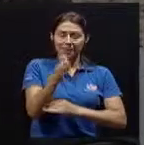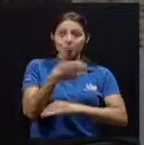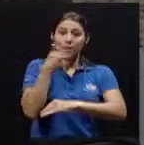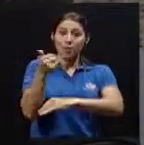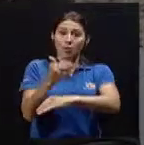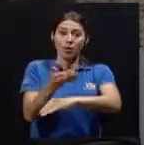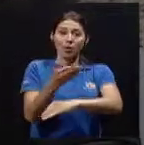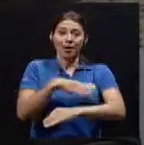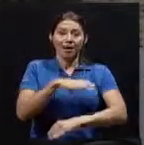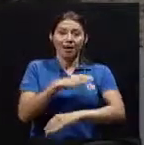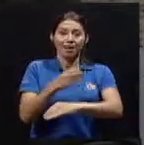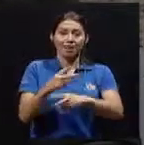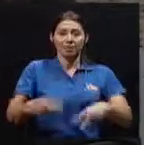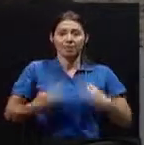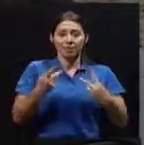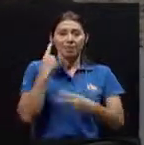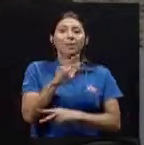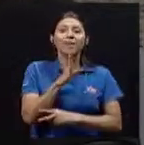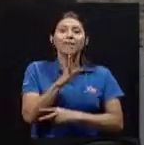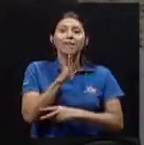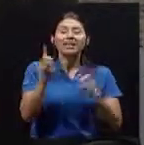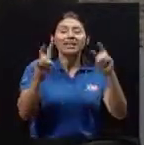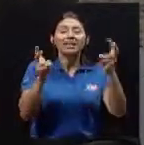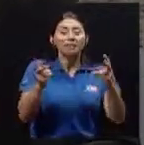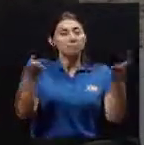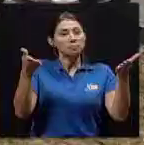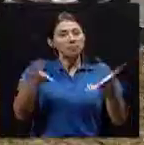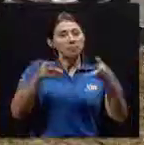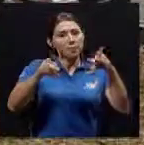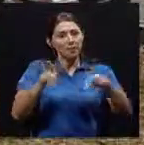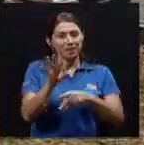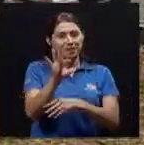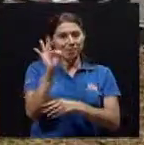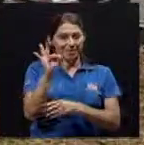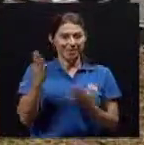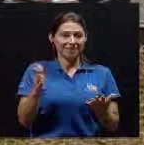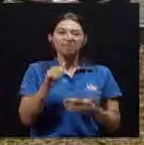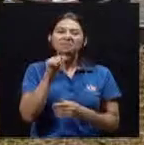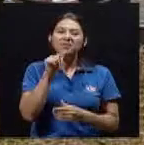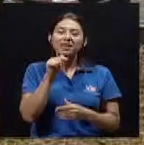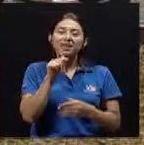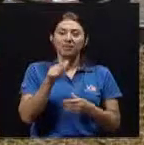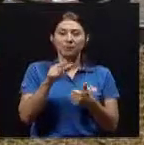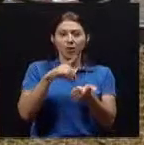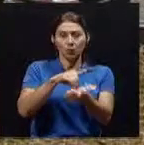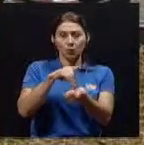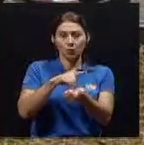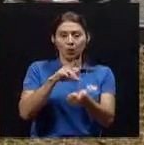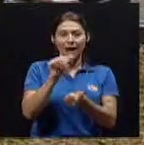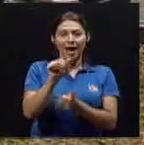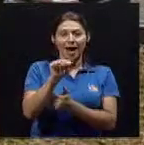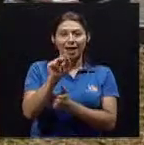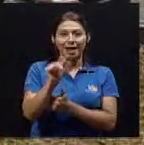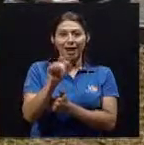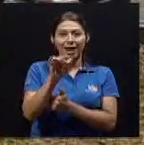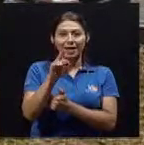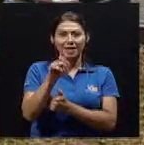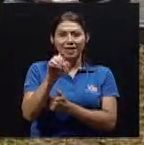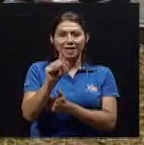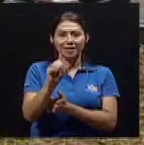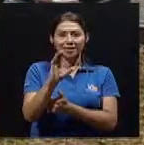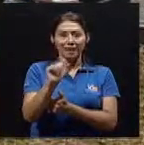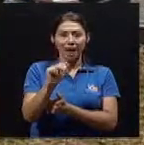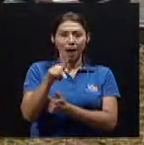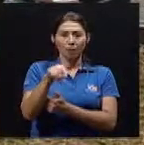mejor calidad de vida. Y para conversar sobre este tema contamos con la presencia de nuestros invitados este día. Se trata de a la doctora